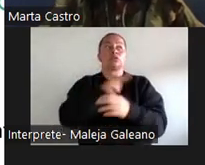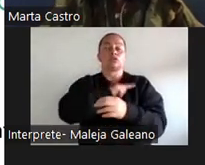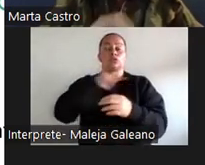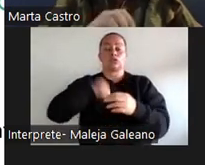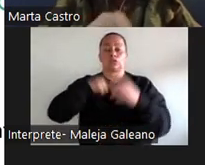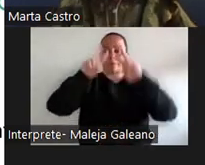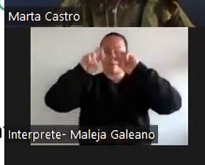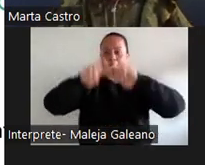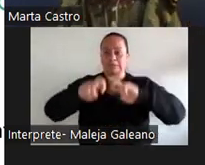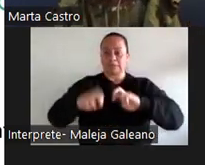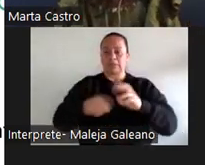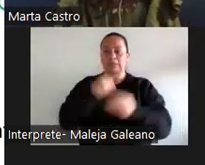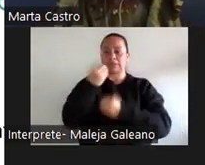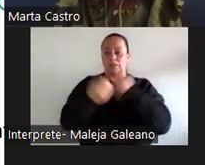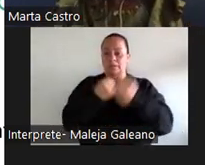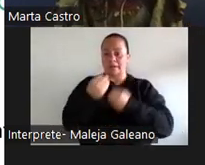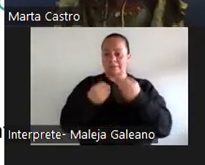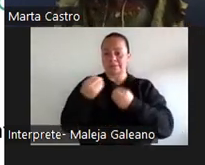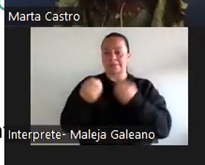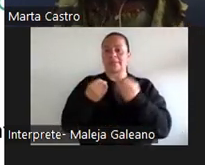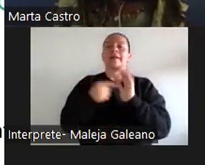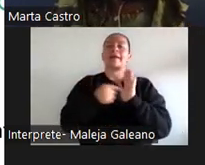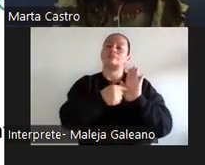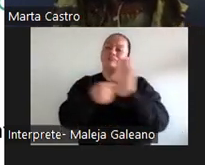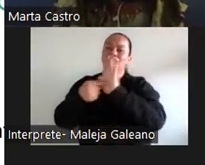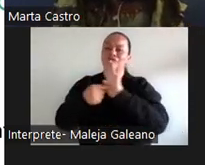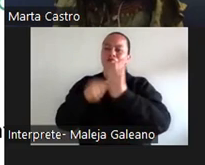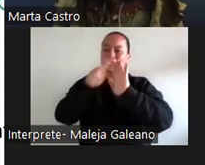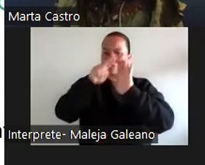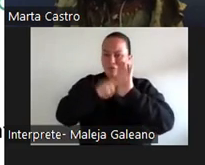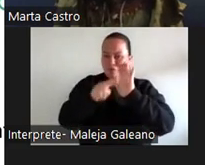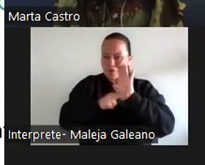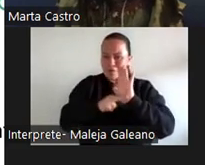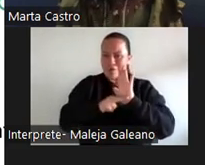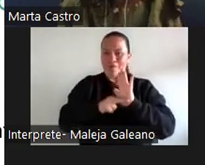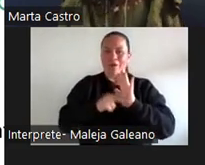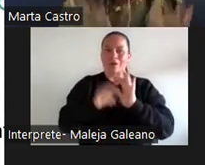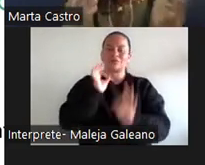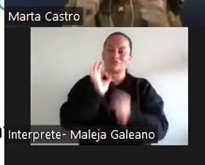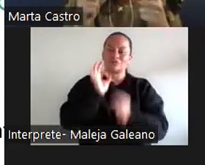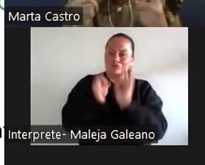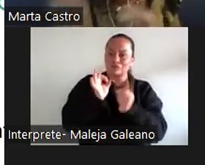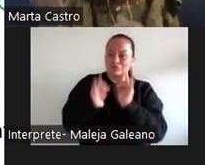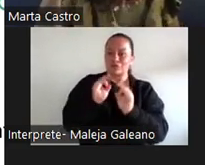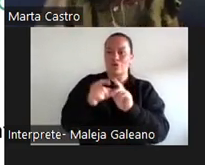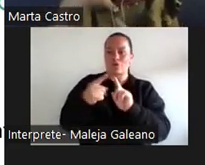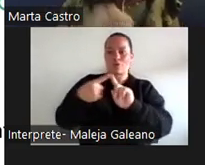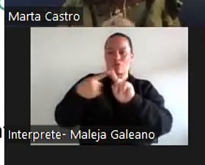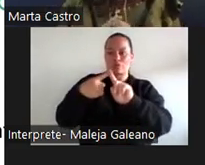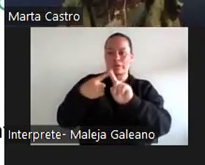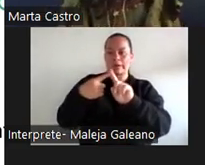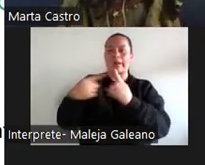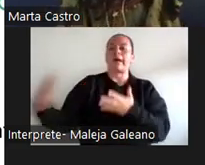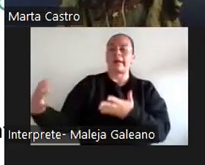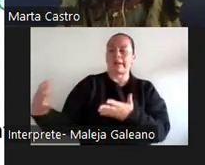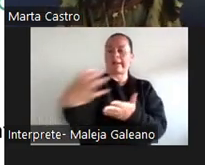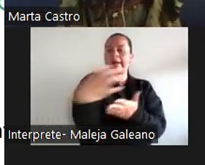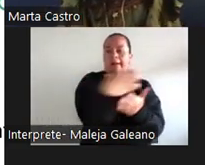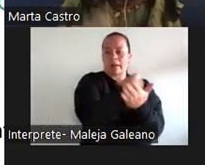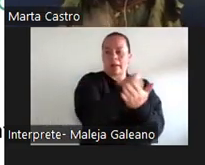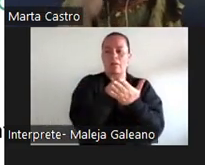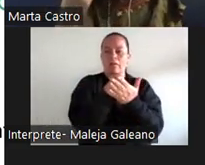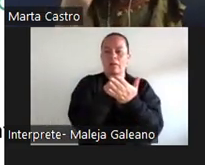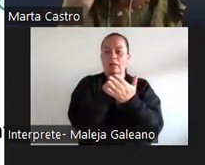es justamente ver estas reglas jurisprudenciales número uno recogen los estándares de Derechos